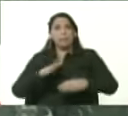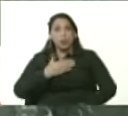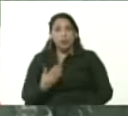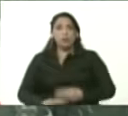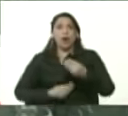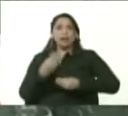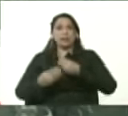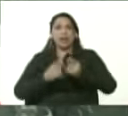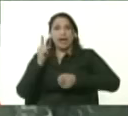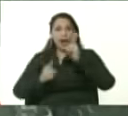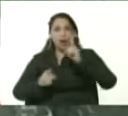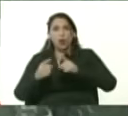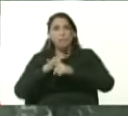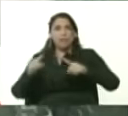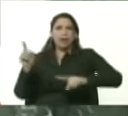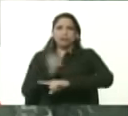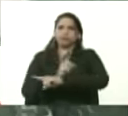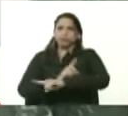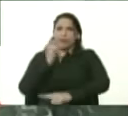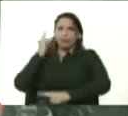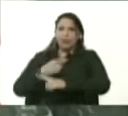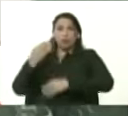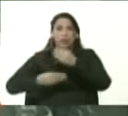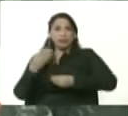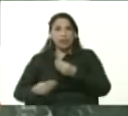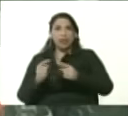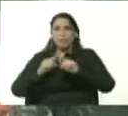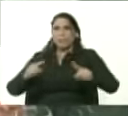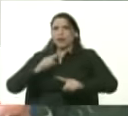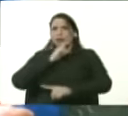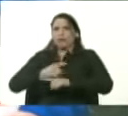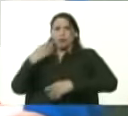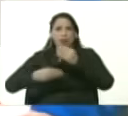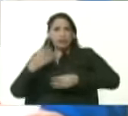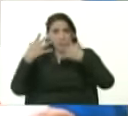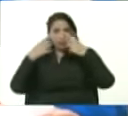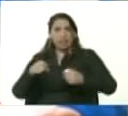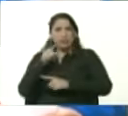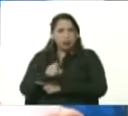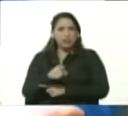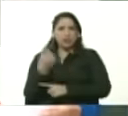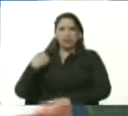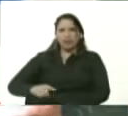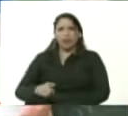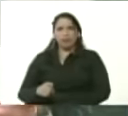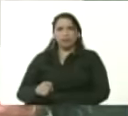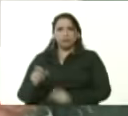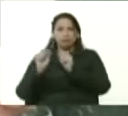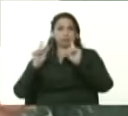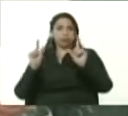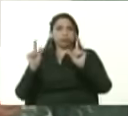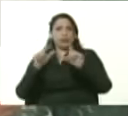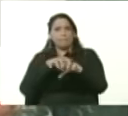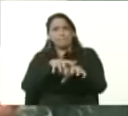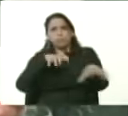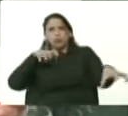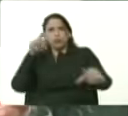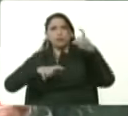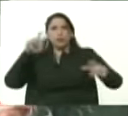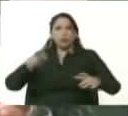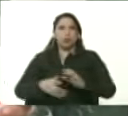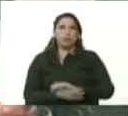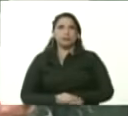acelerarlo, debemos hacerlo. Pero debemos hacerlo entendiendo que esto va a tener un impacto en millones de